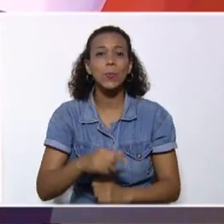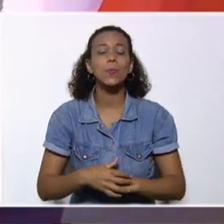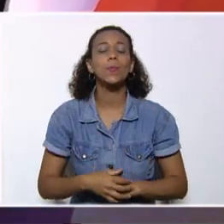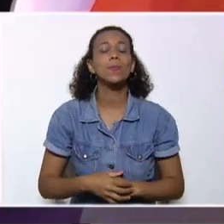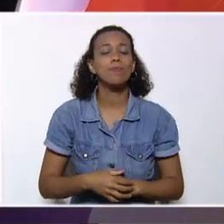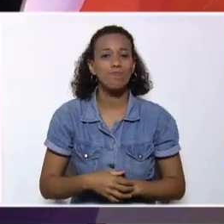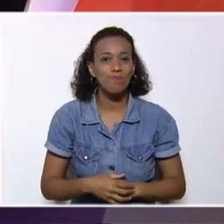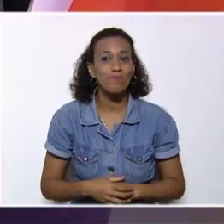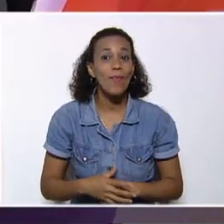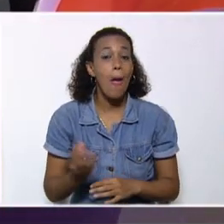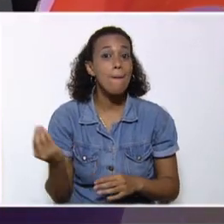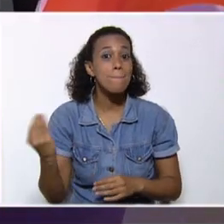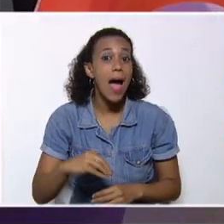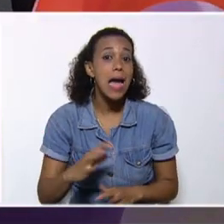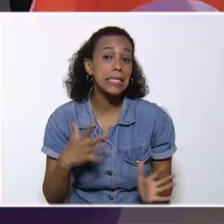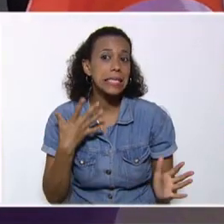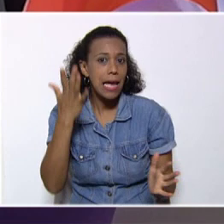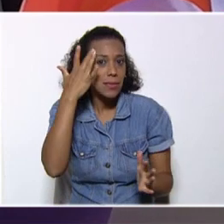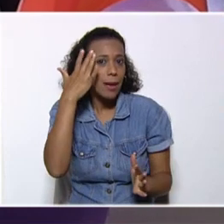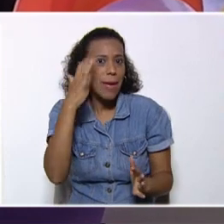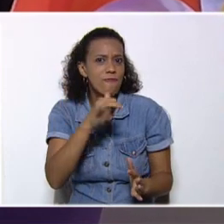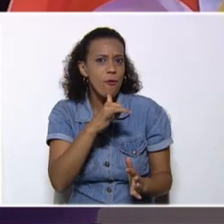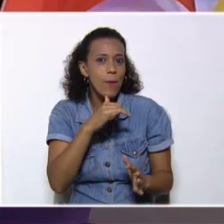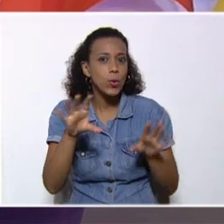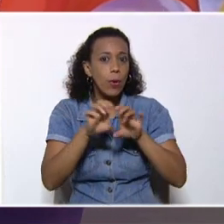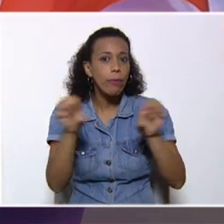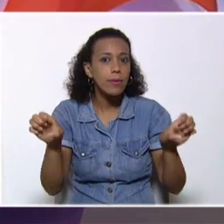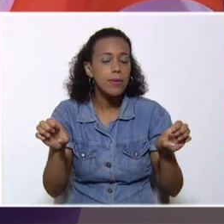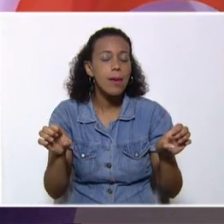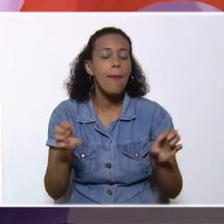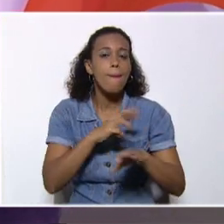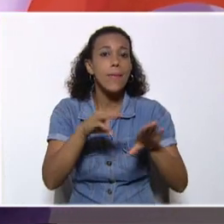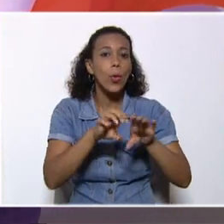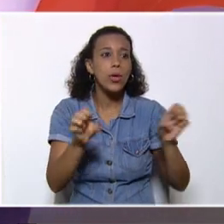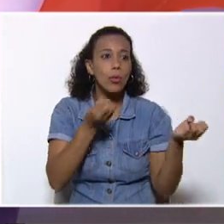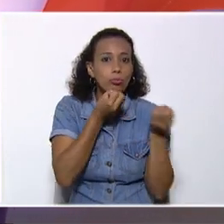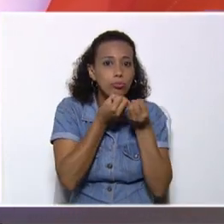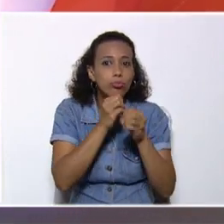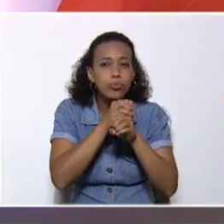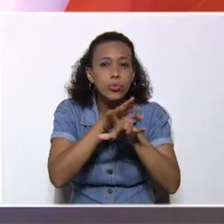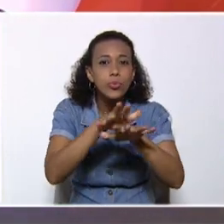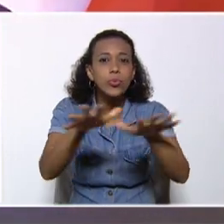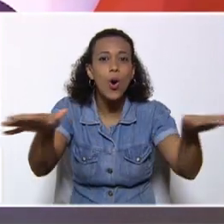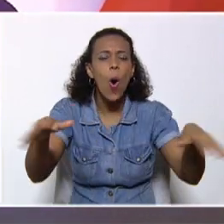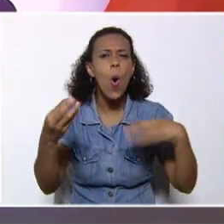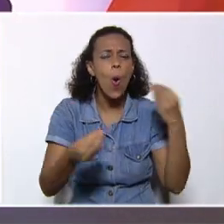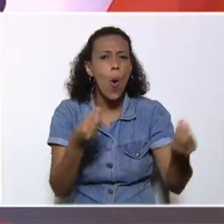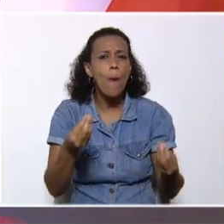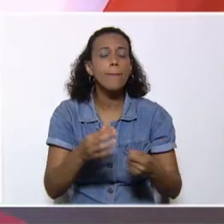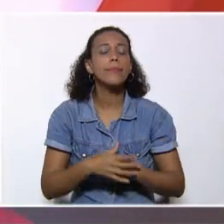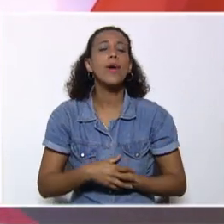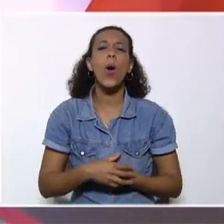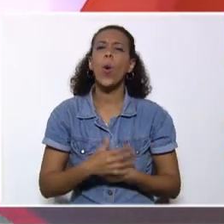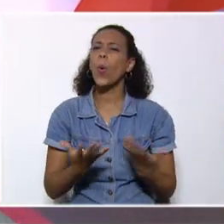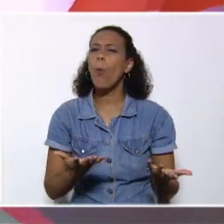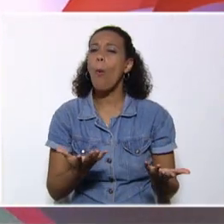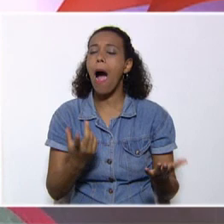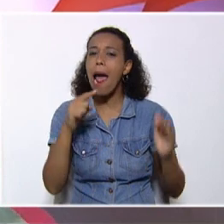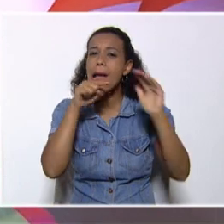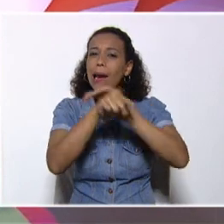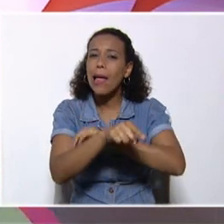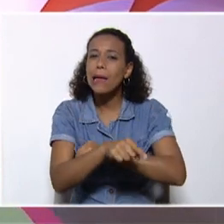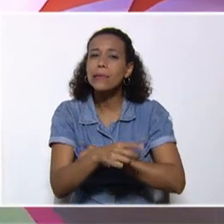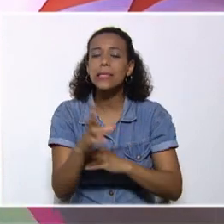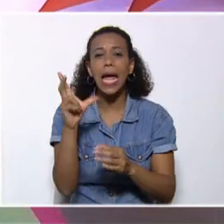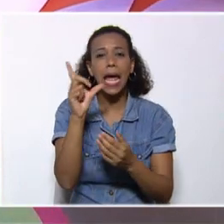2020-2021. Sin embargo, si te quieres enterar de todas las novedades que como Ministerio de Educación ofrecemos a nuestro amado país,